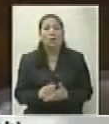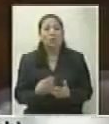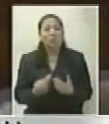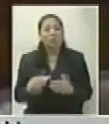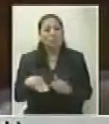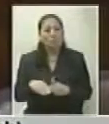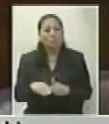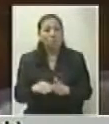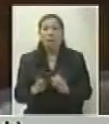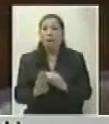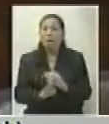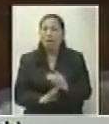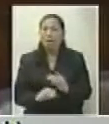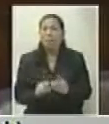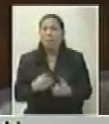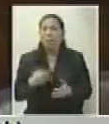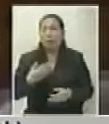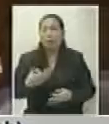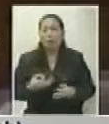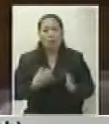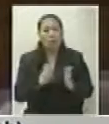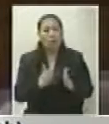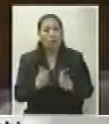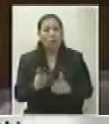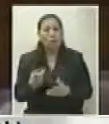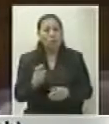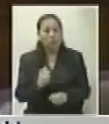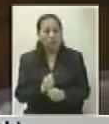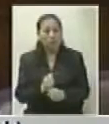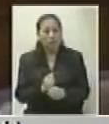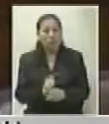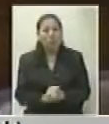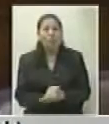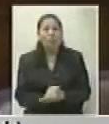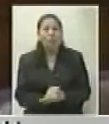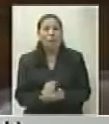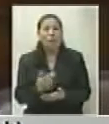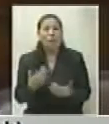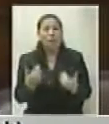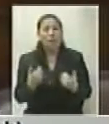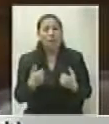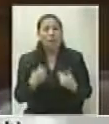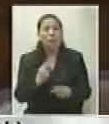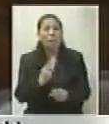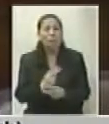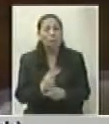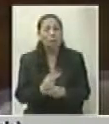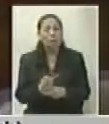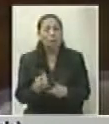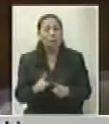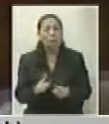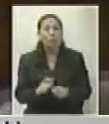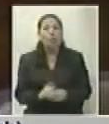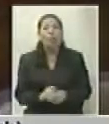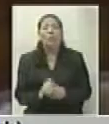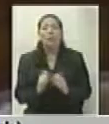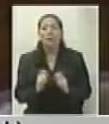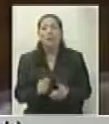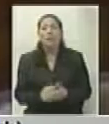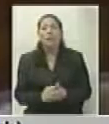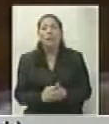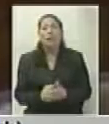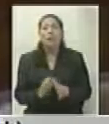interpongan una acción de amparo y el Poder Judicial ordenen que vuelvan a su trabajo. Entonces hay que tener cuidado cuando se legisla.